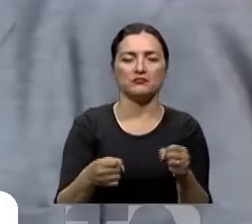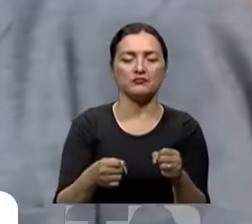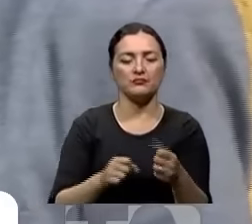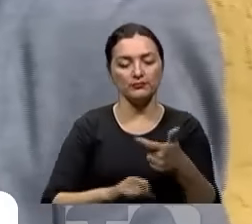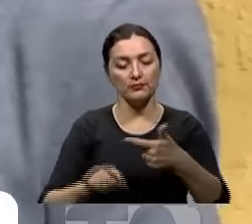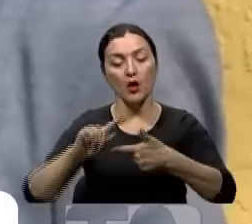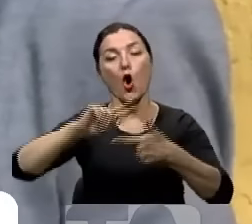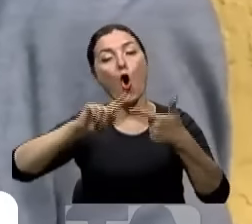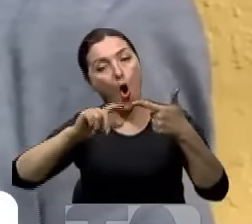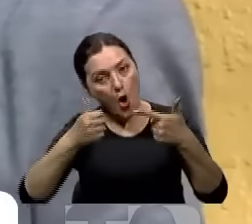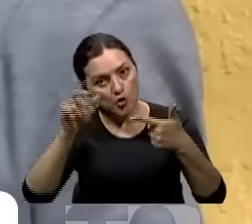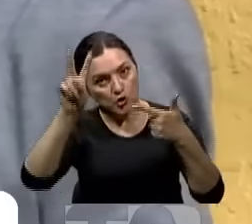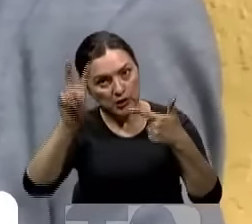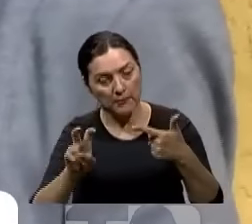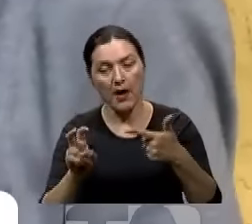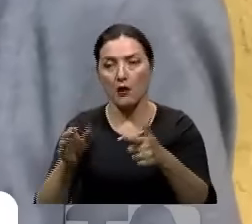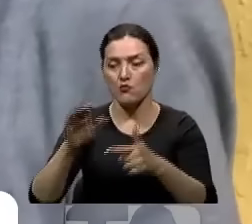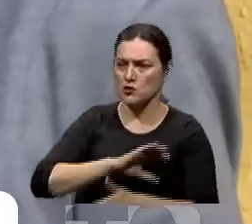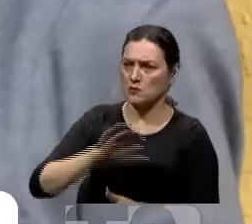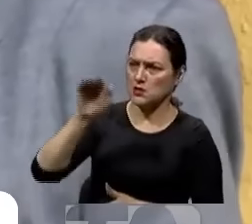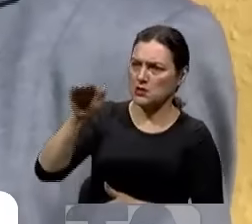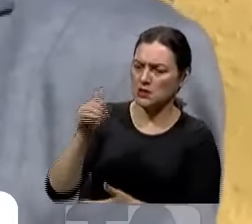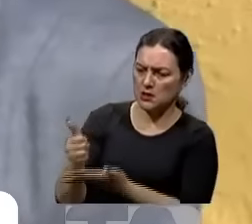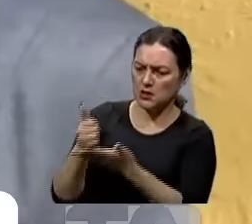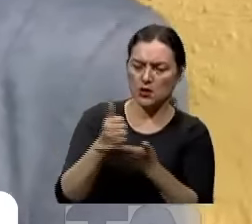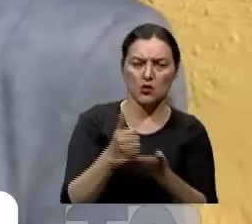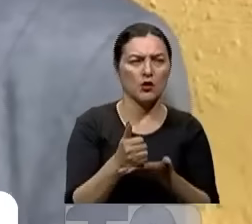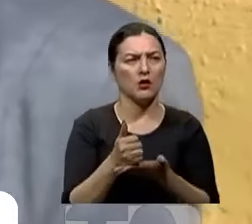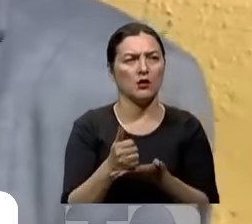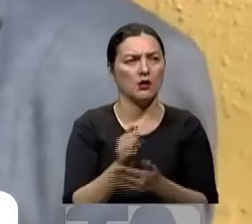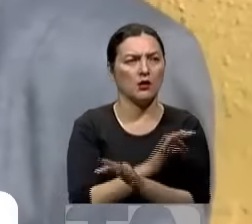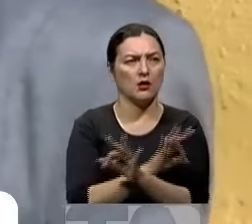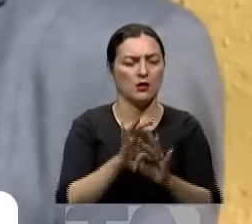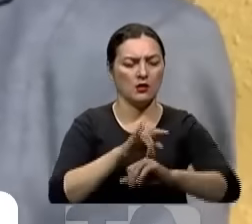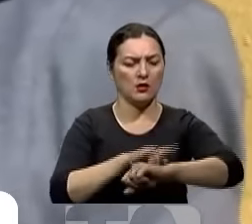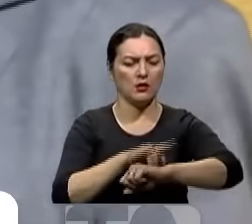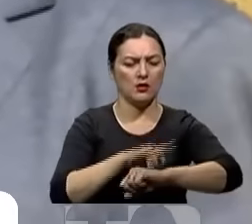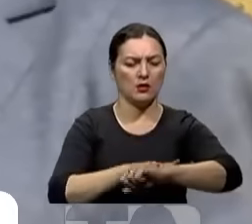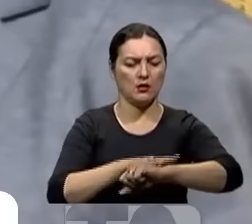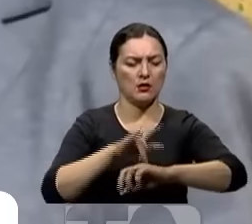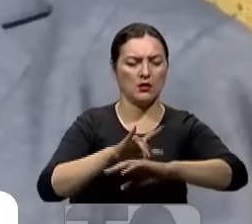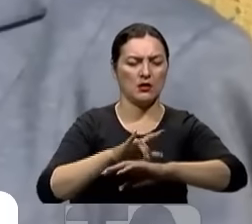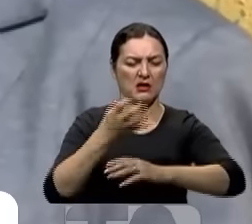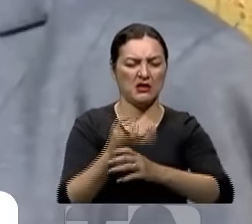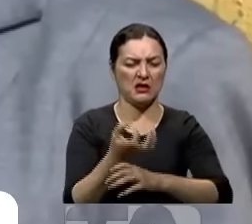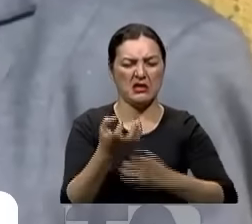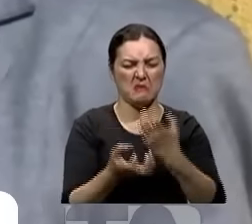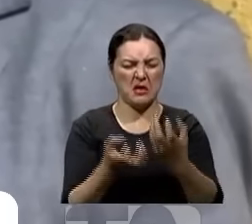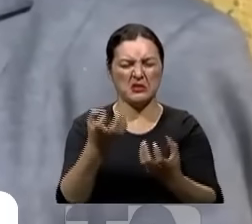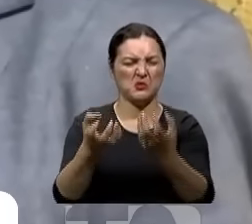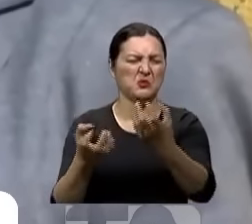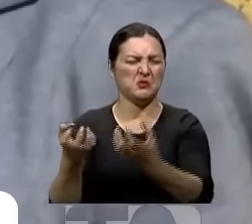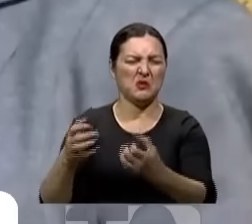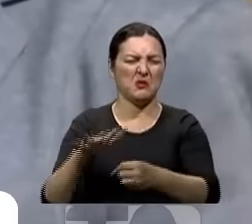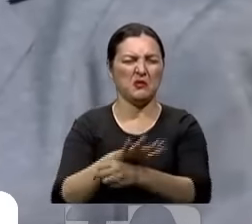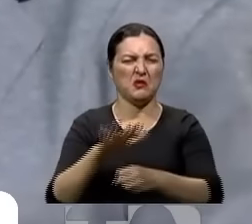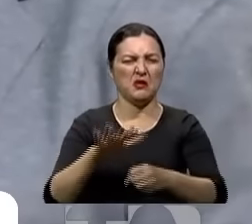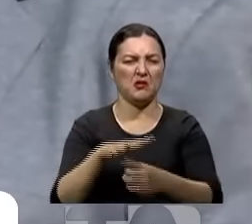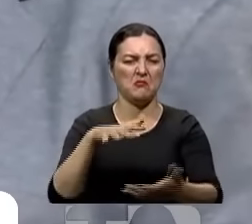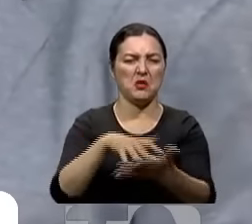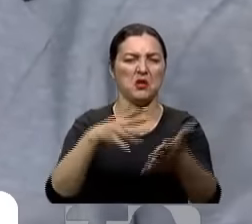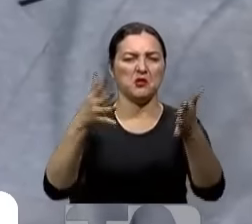al municipio, que por favor ayuden a limpiar las alcantarillas de todo este sector, son tapadas, llenas de basura. Me imagino que por los